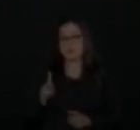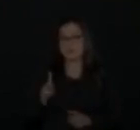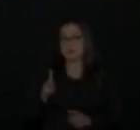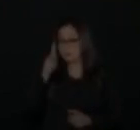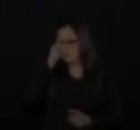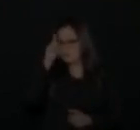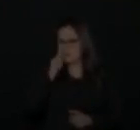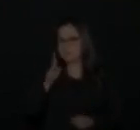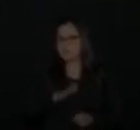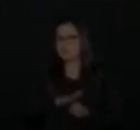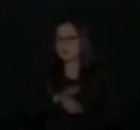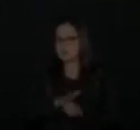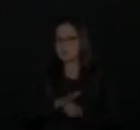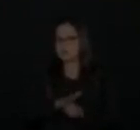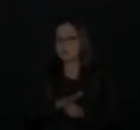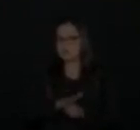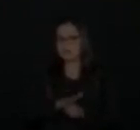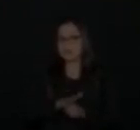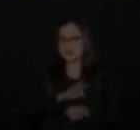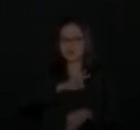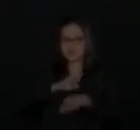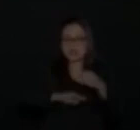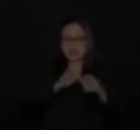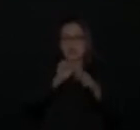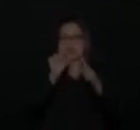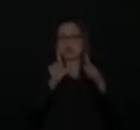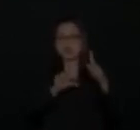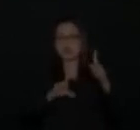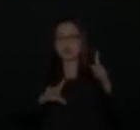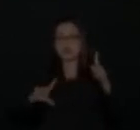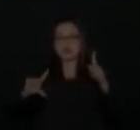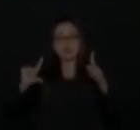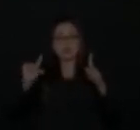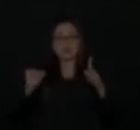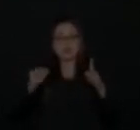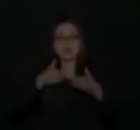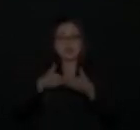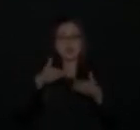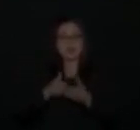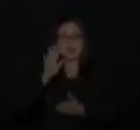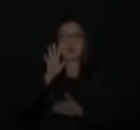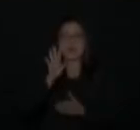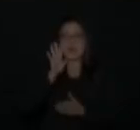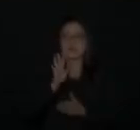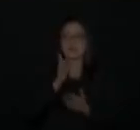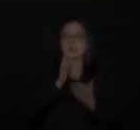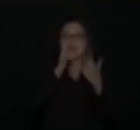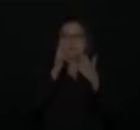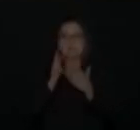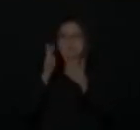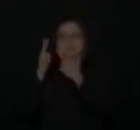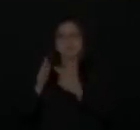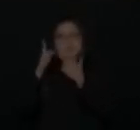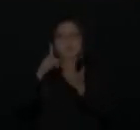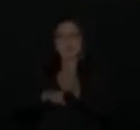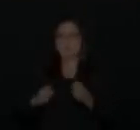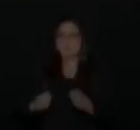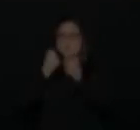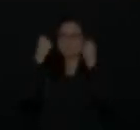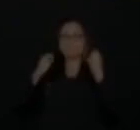serio, meteríamos al país en una dinámica de fractura,